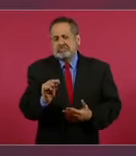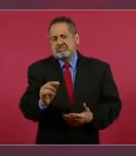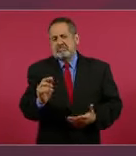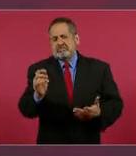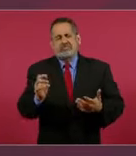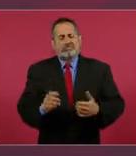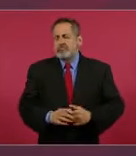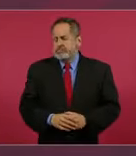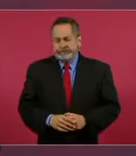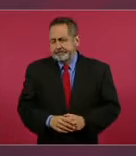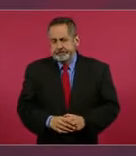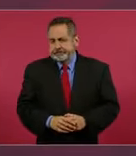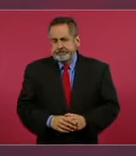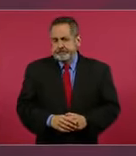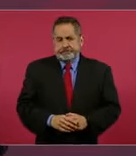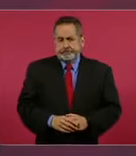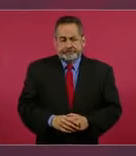Y eso